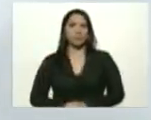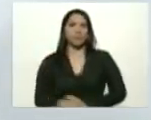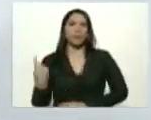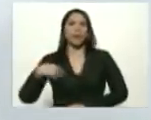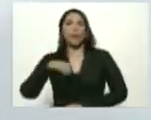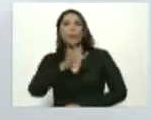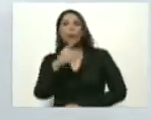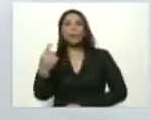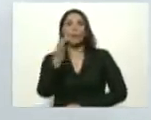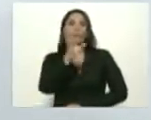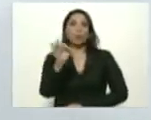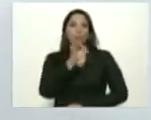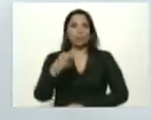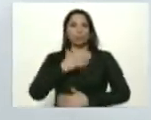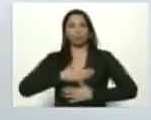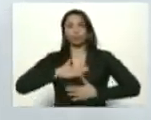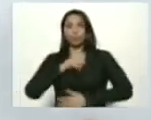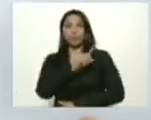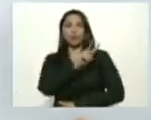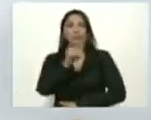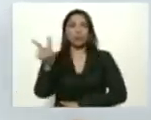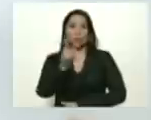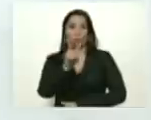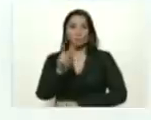41% de recuperados, 122,